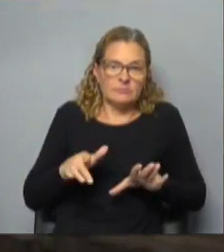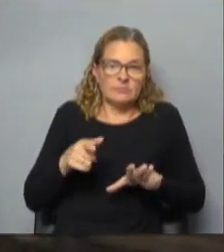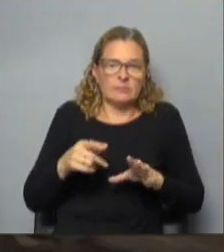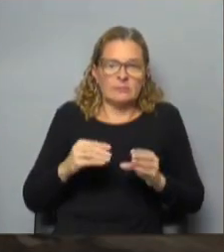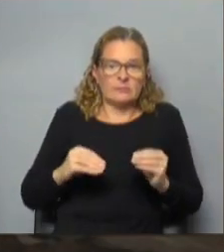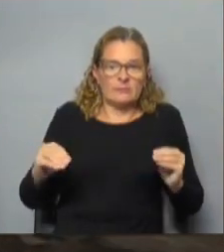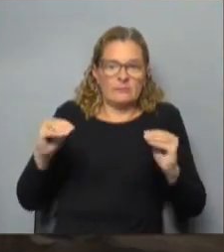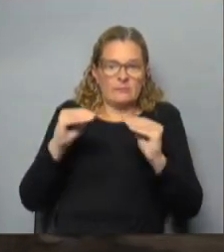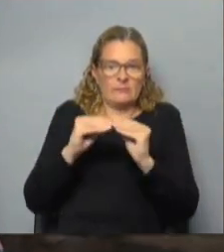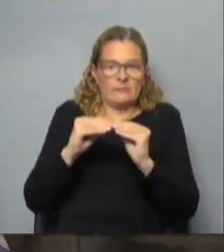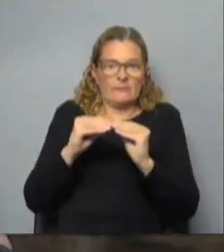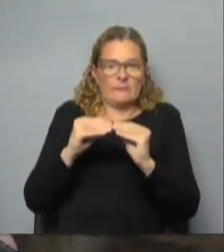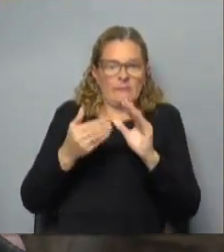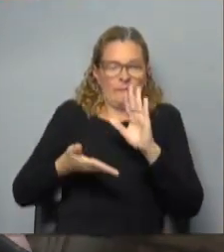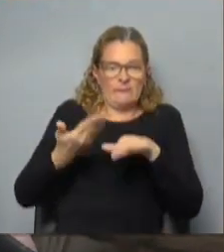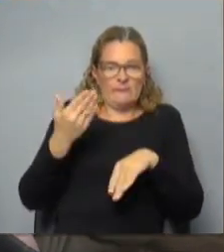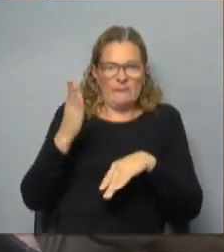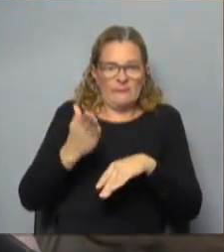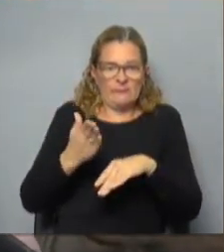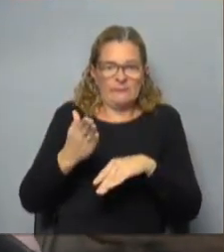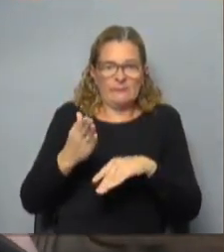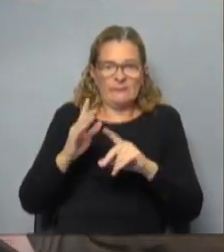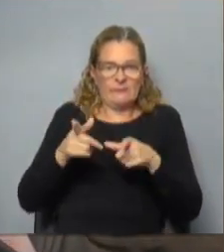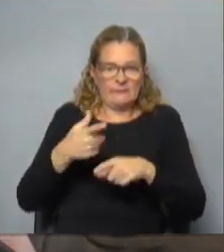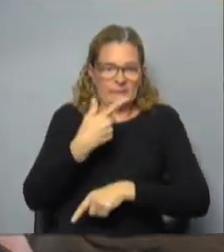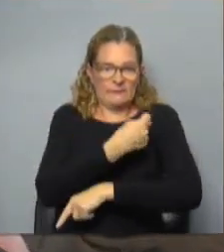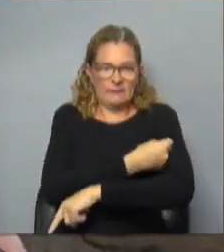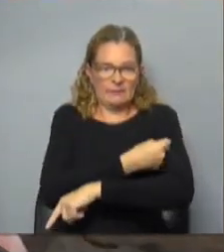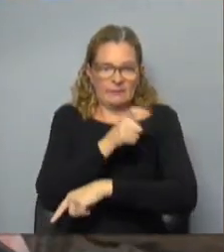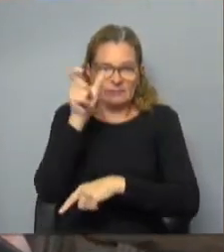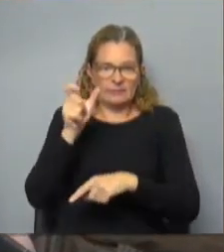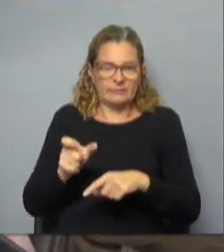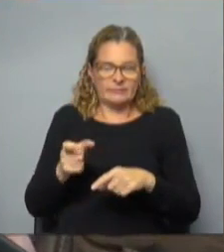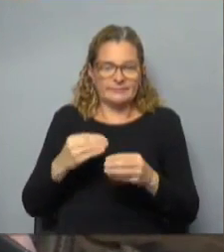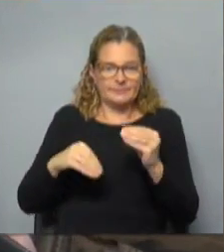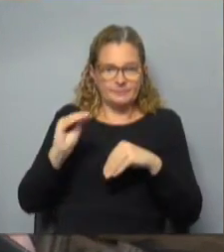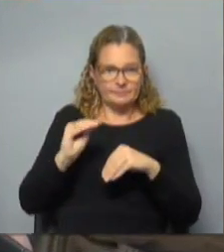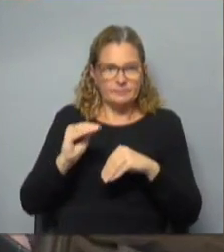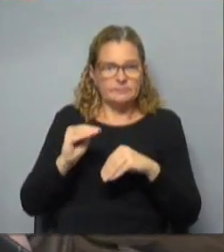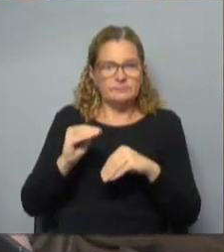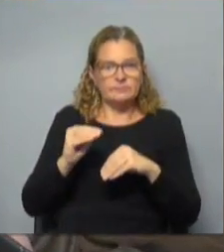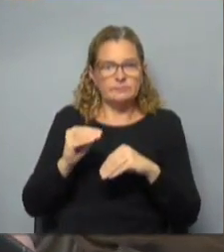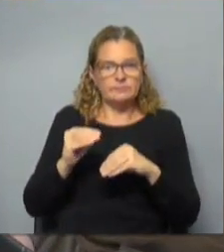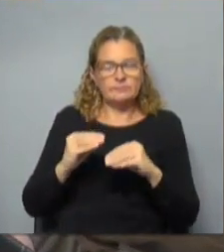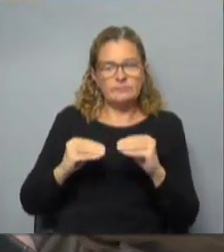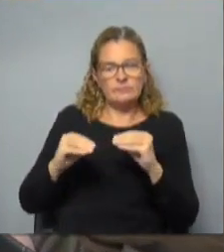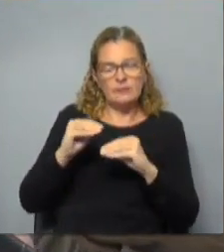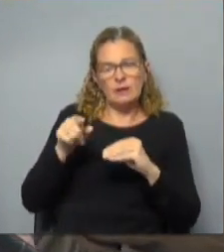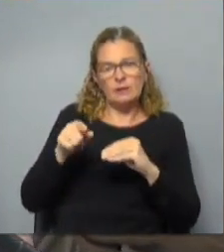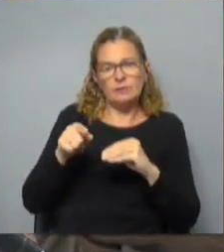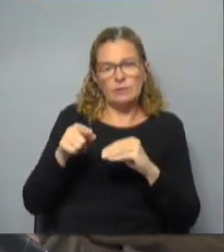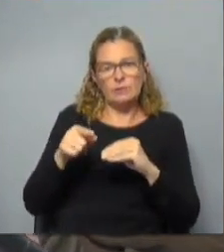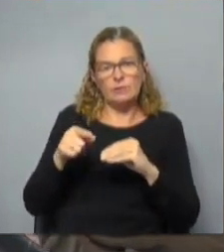sumado al alto porcentaje de vacunados más la inmunización adicional que generó